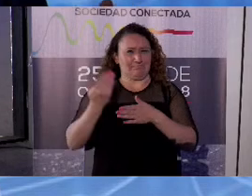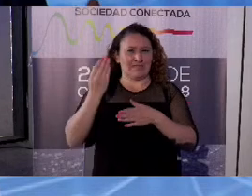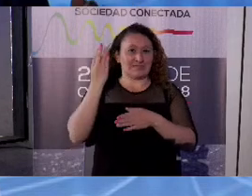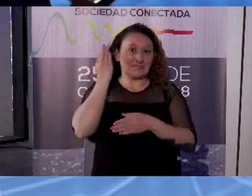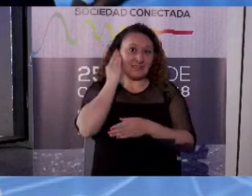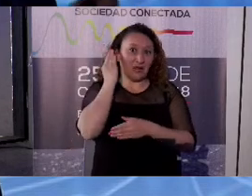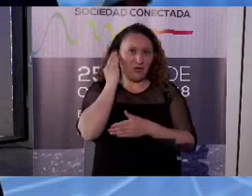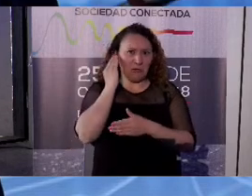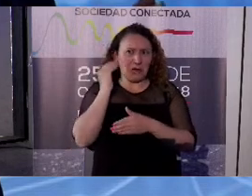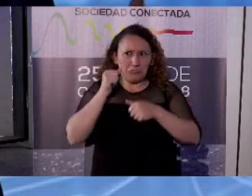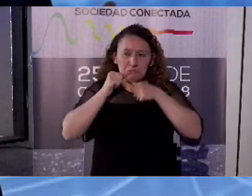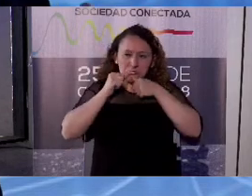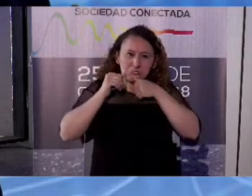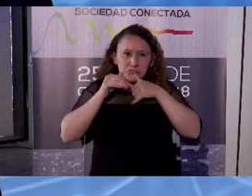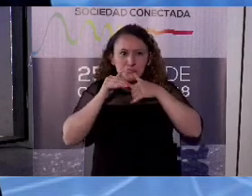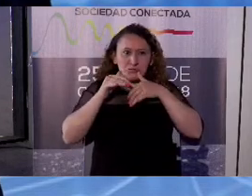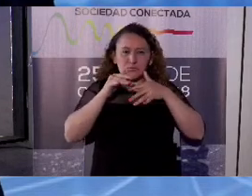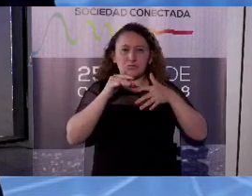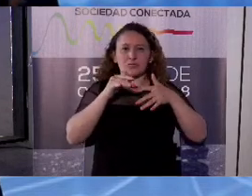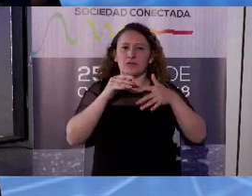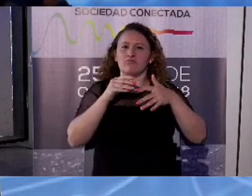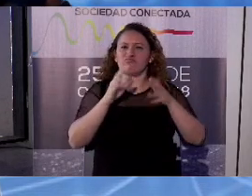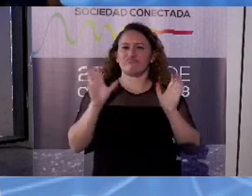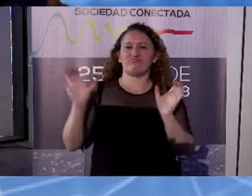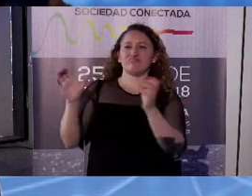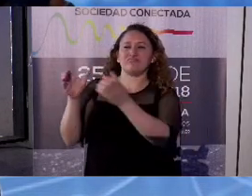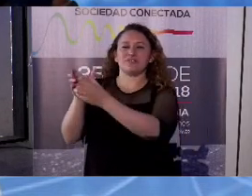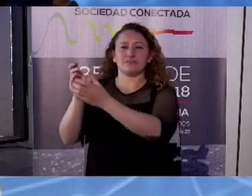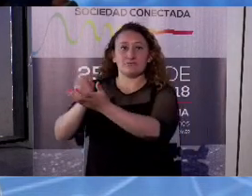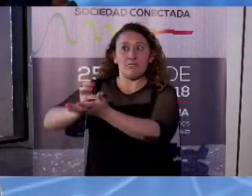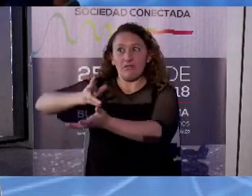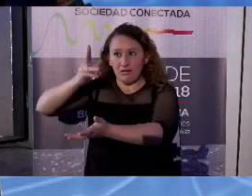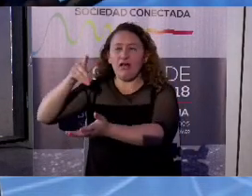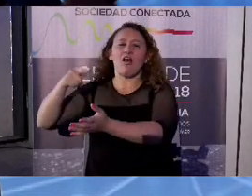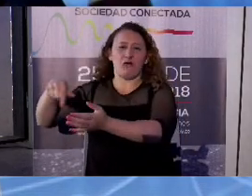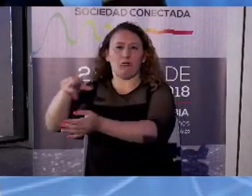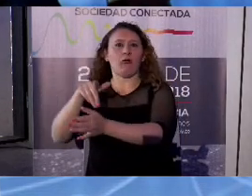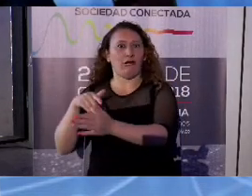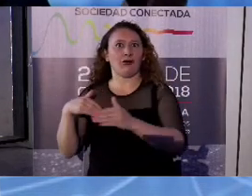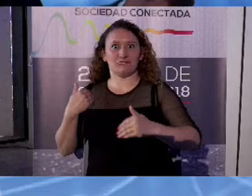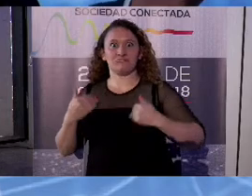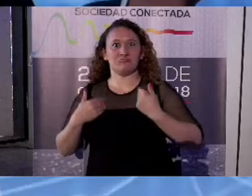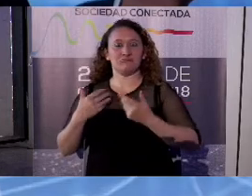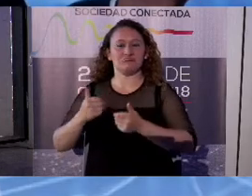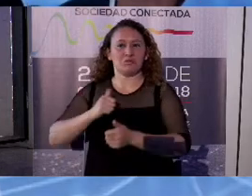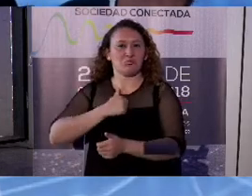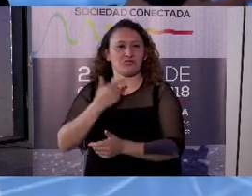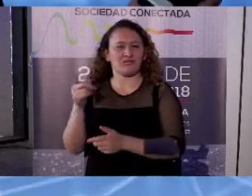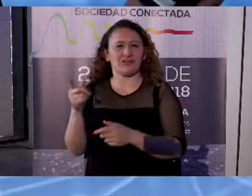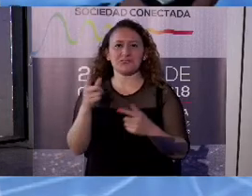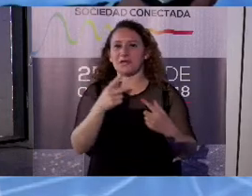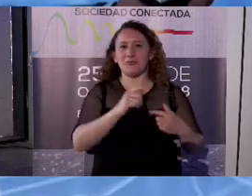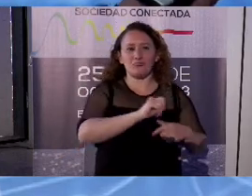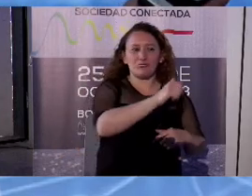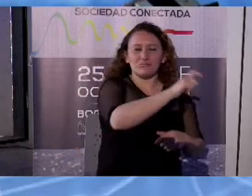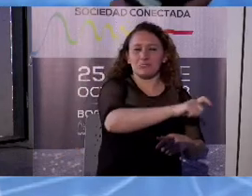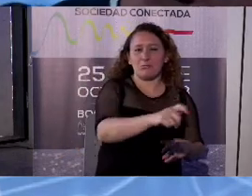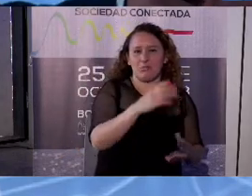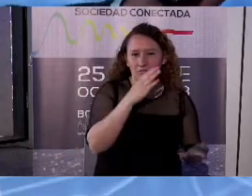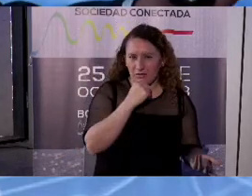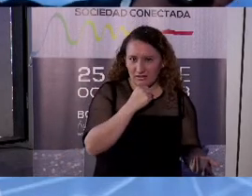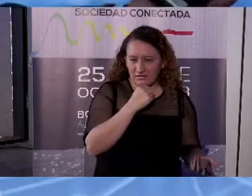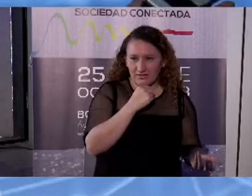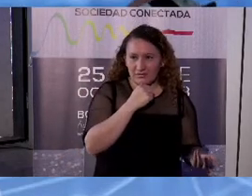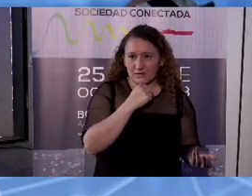estaba decidiendo Cuál era la planificación del espectro y pues preguntaron Cuántos cuántos BMW y